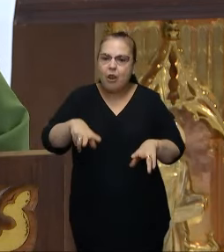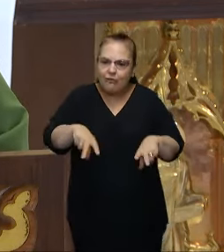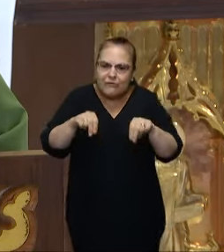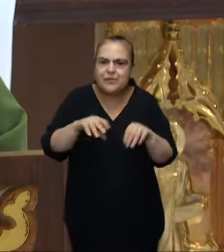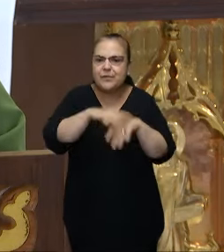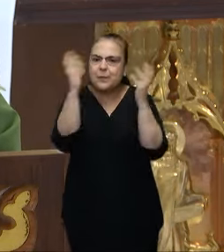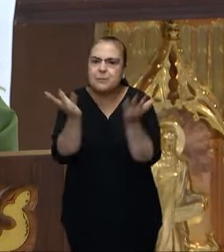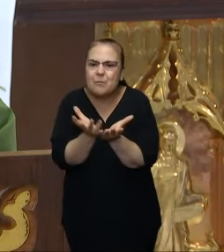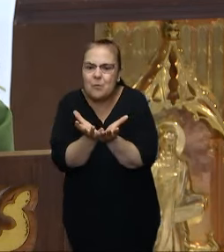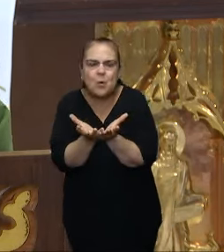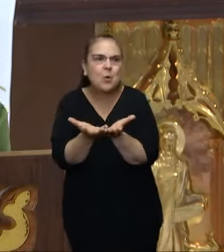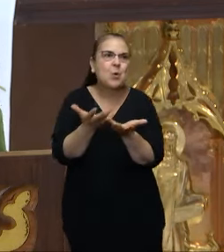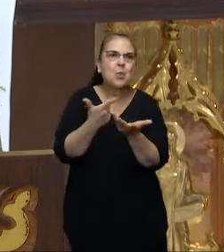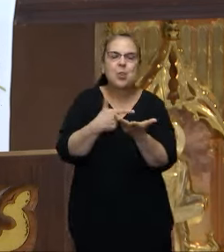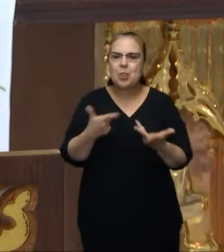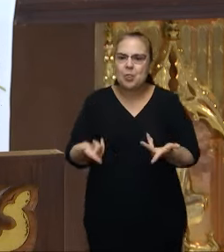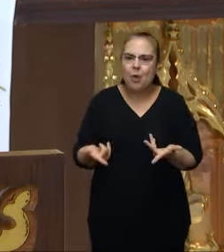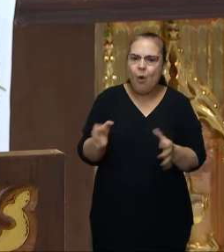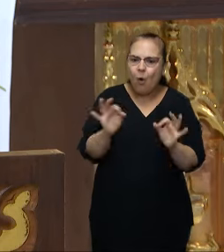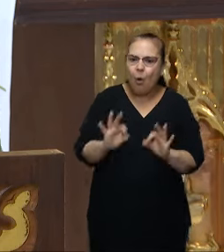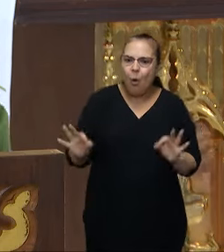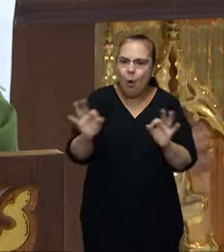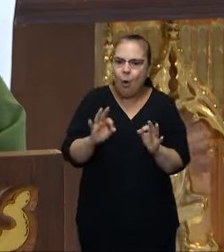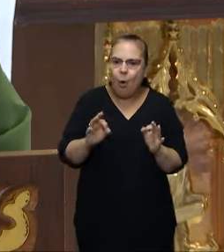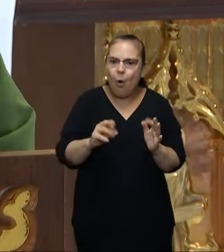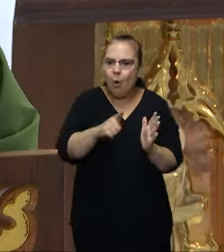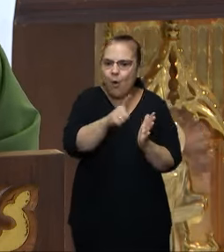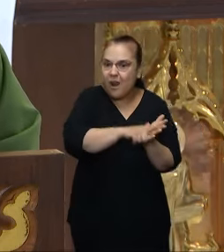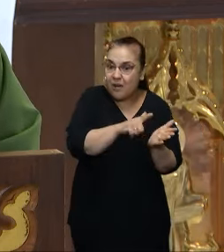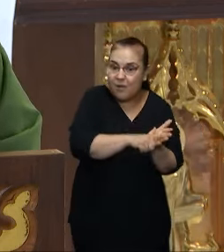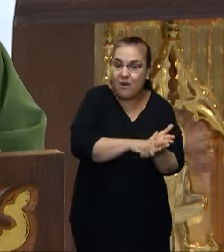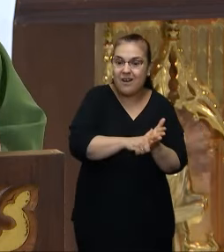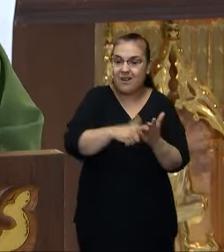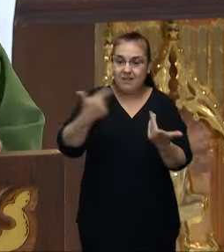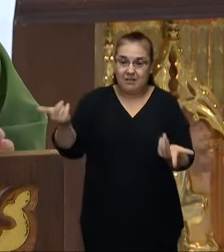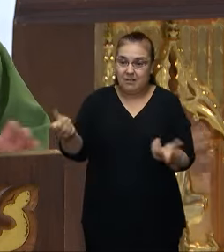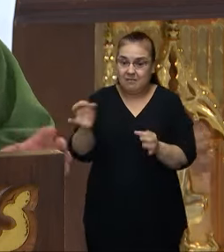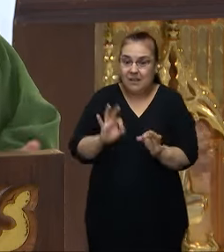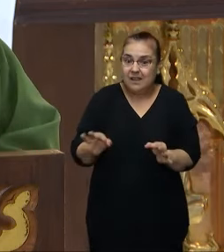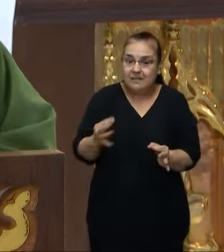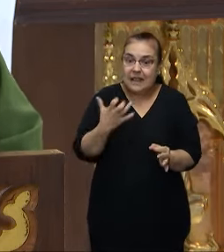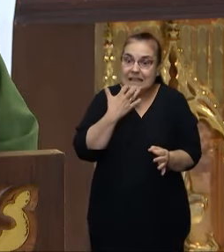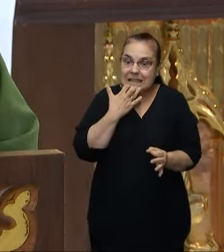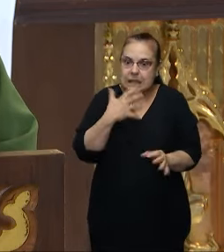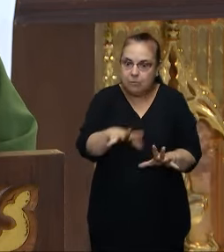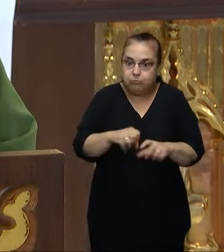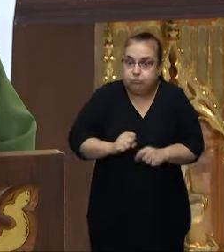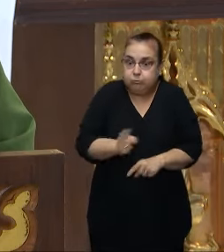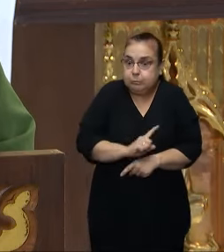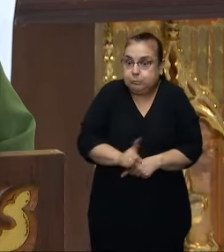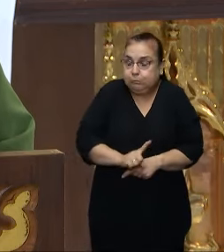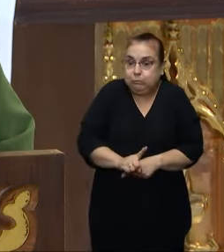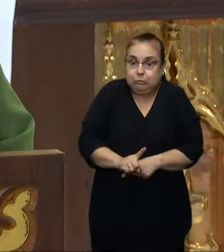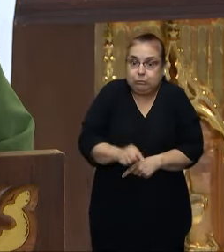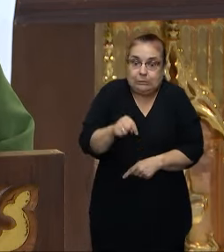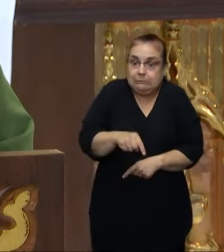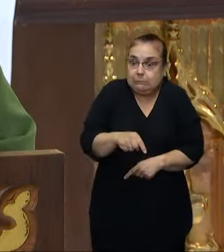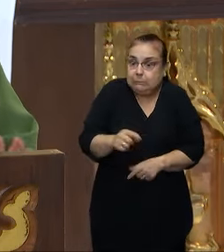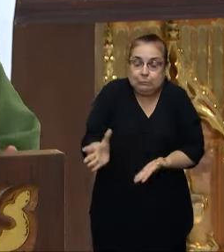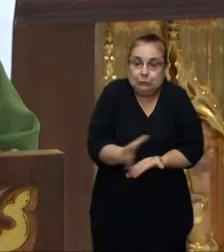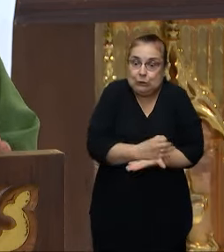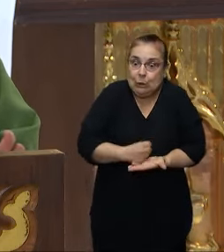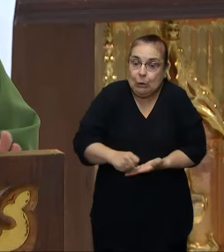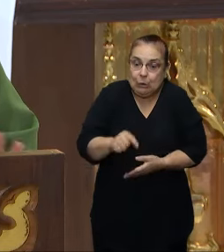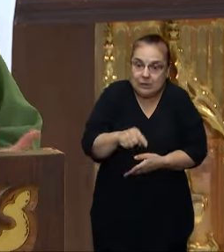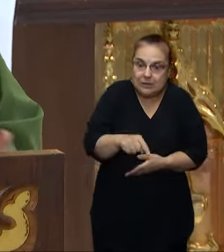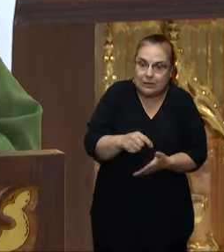con pues con este tipo de de lenguaje y de literatura que si uno no entiende todos estos